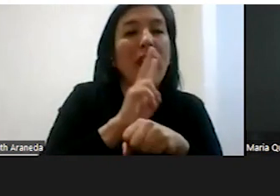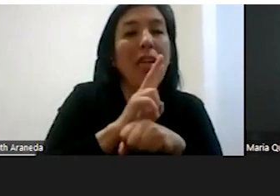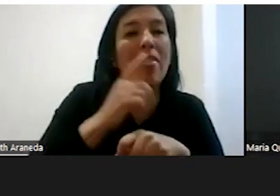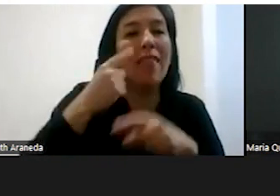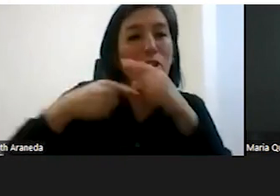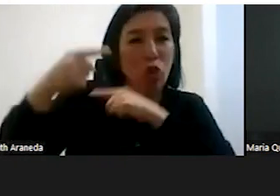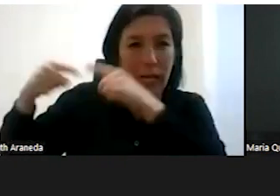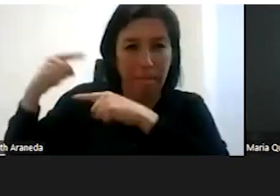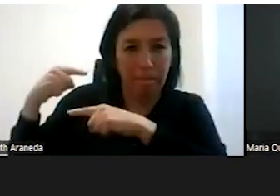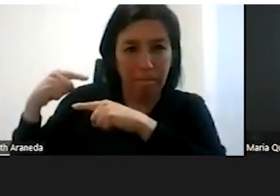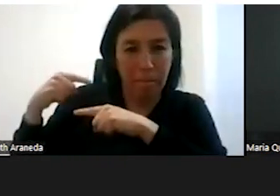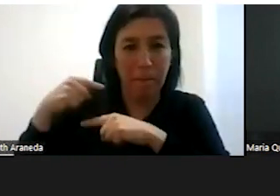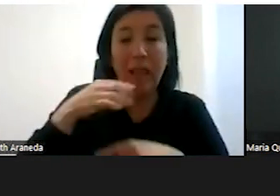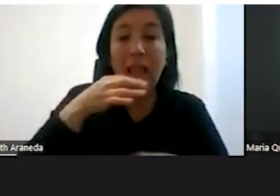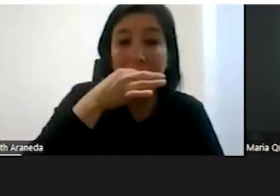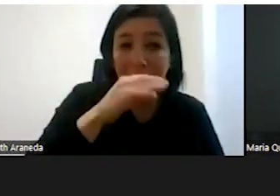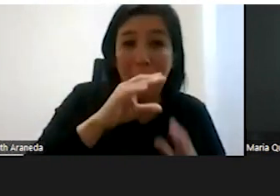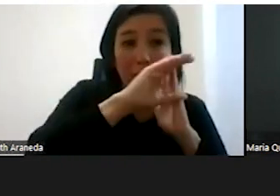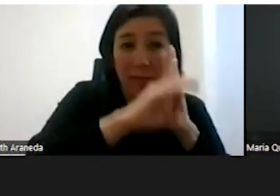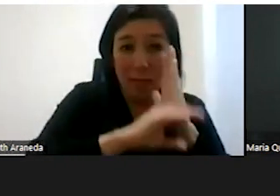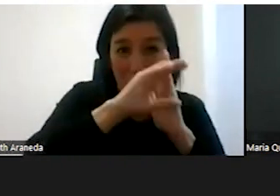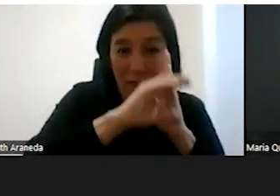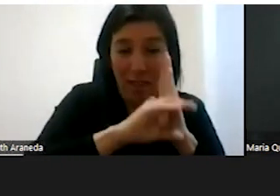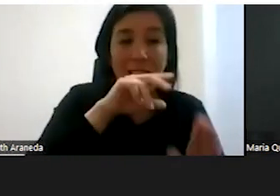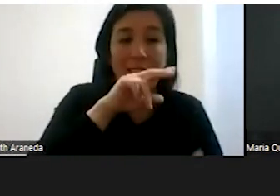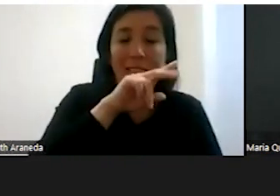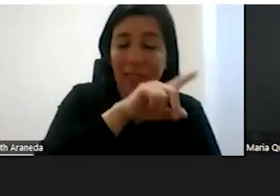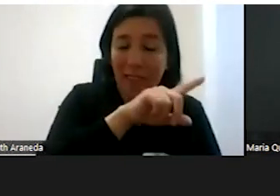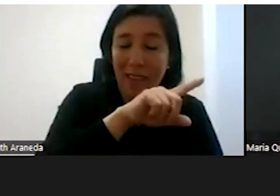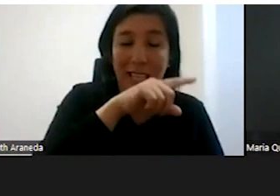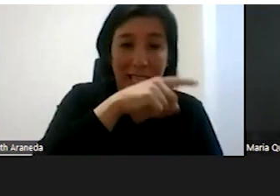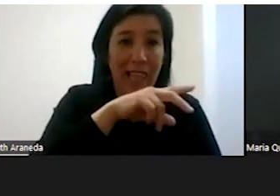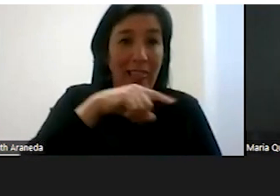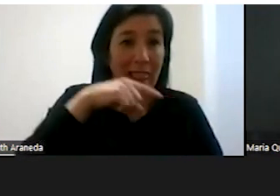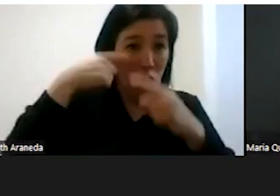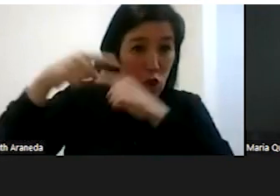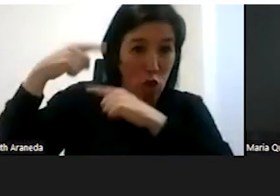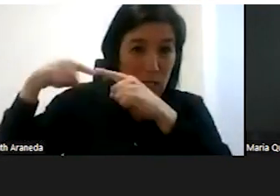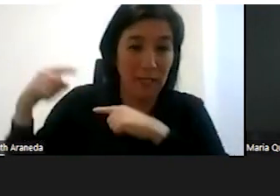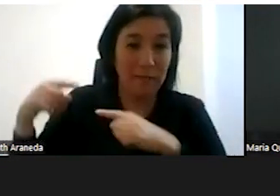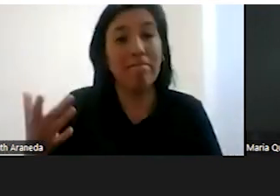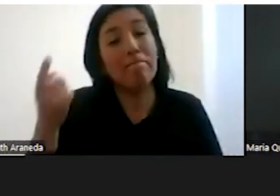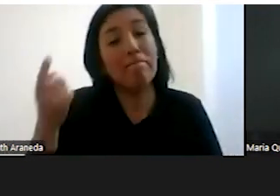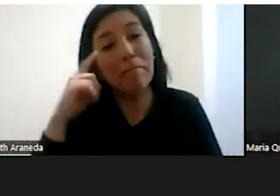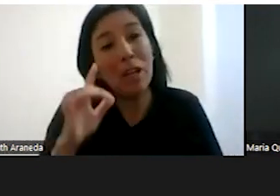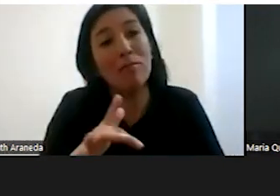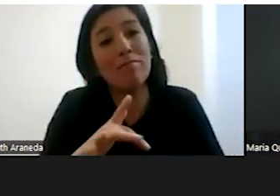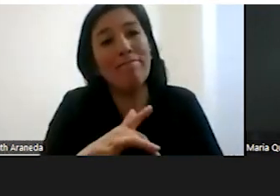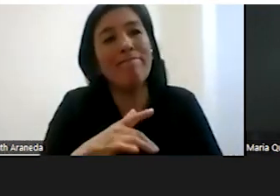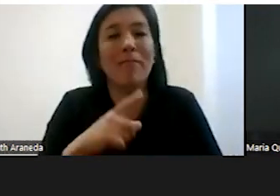He pasado por las 3 carreras de pedagogía en historia que se dan en la quinta región. Y lamentablemente ahí está la primera